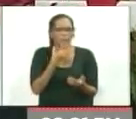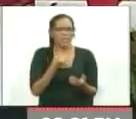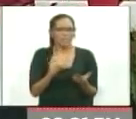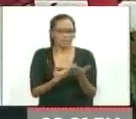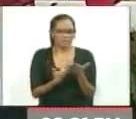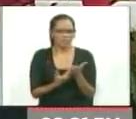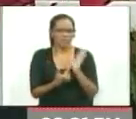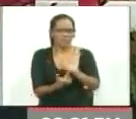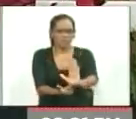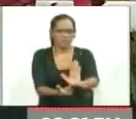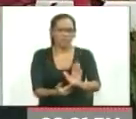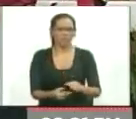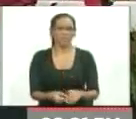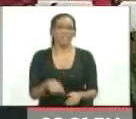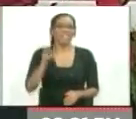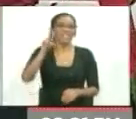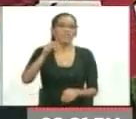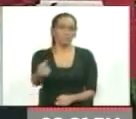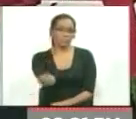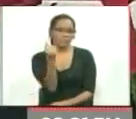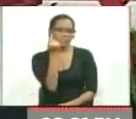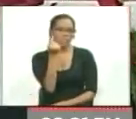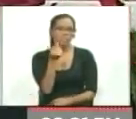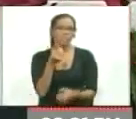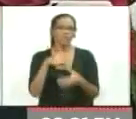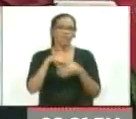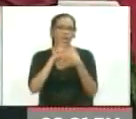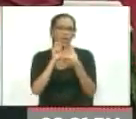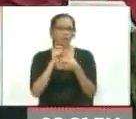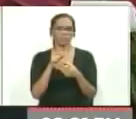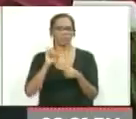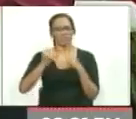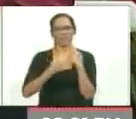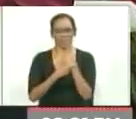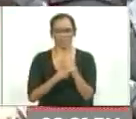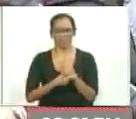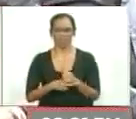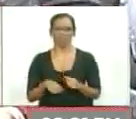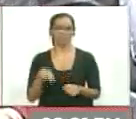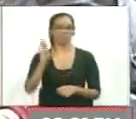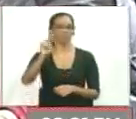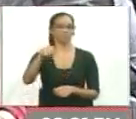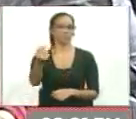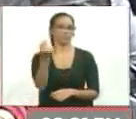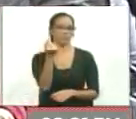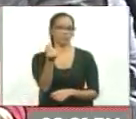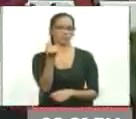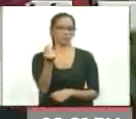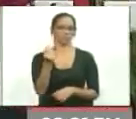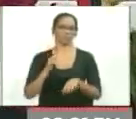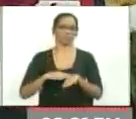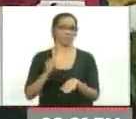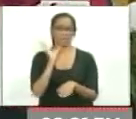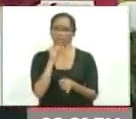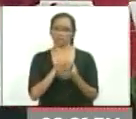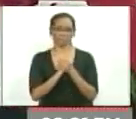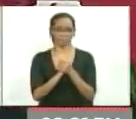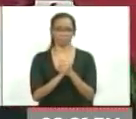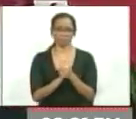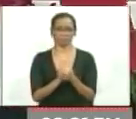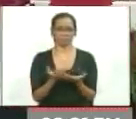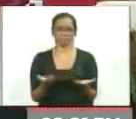siempre. Quien jamás le dio, ni para un refresco, fue Juanito Limaña. Jamás. Porque ahí no hay solidaridad entre ellos,